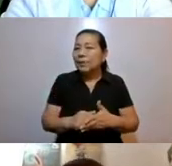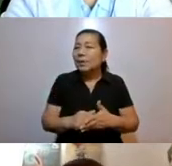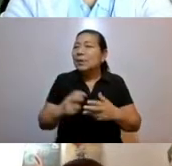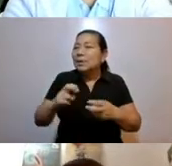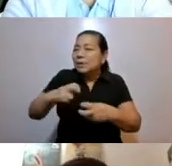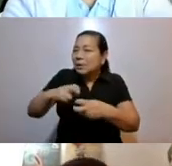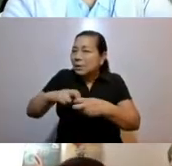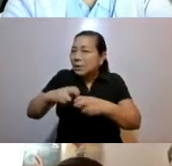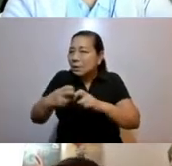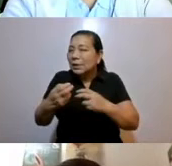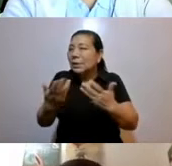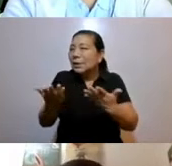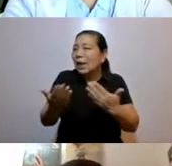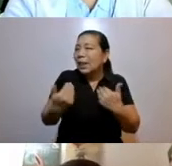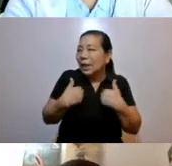relaciones que puedan tener,